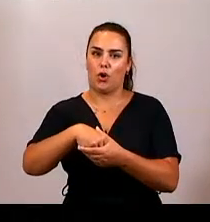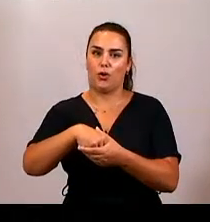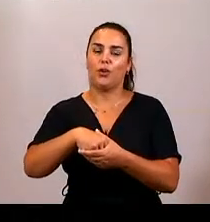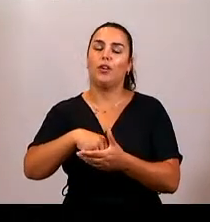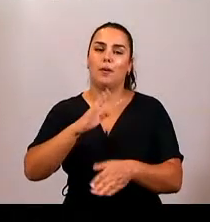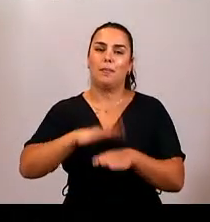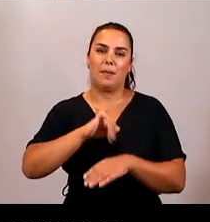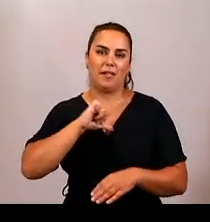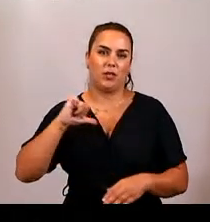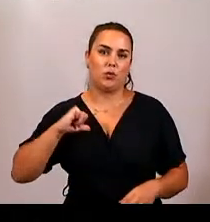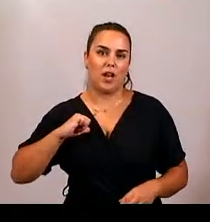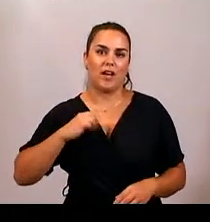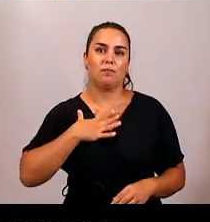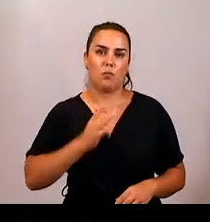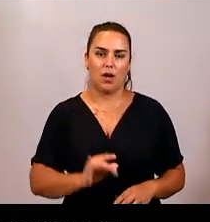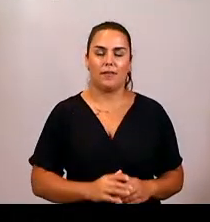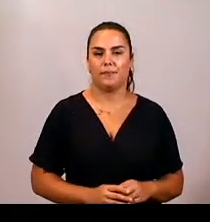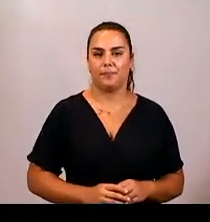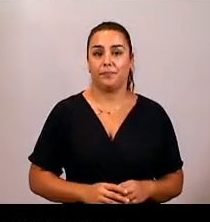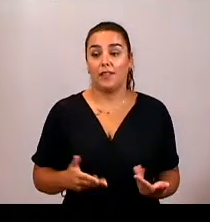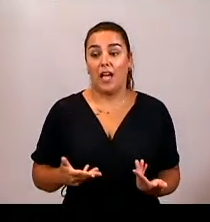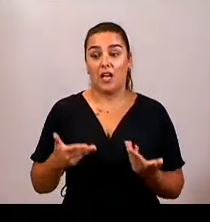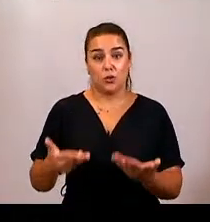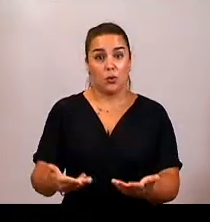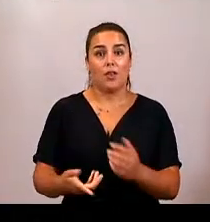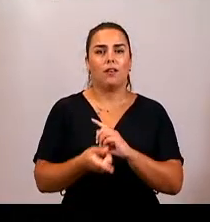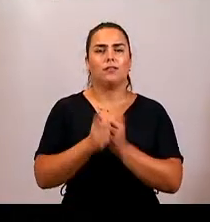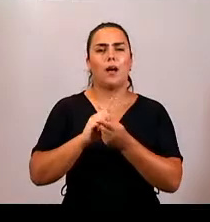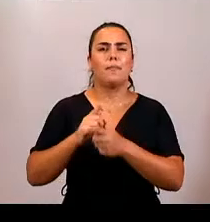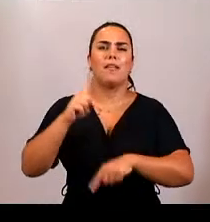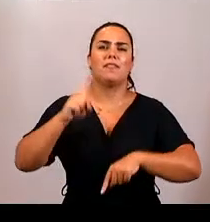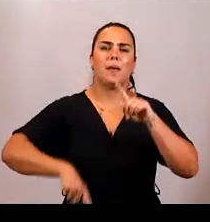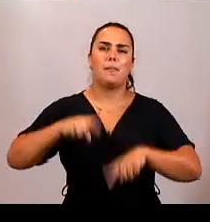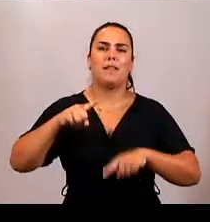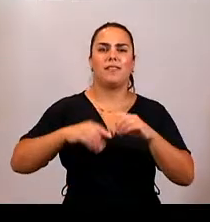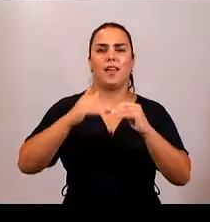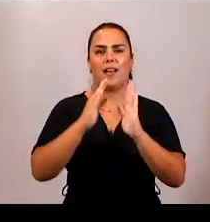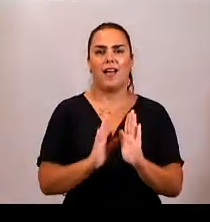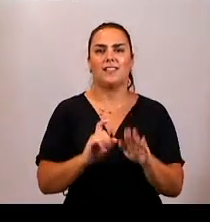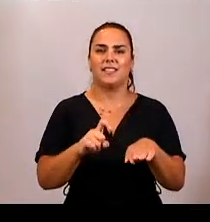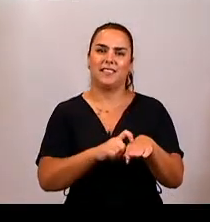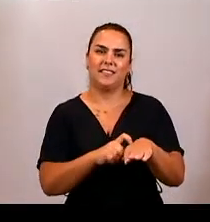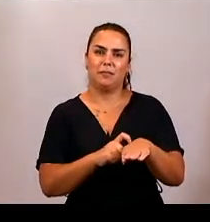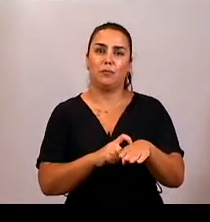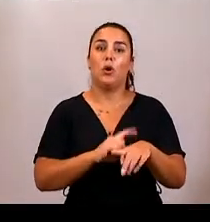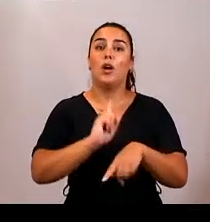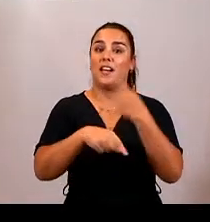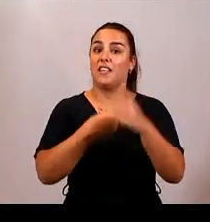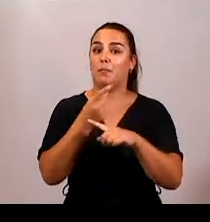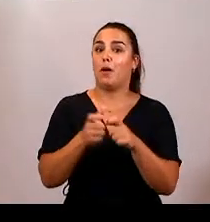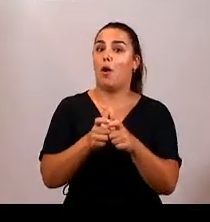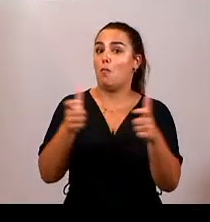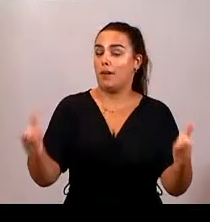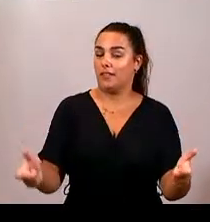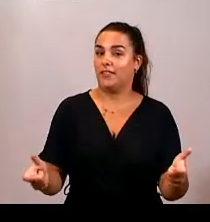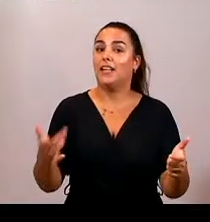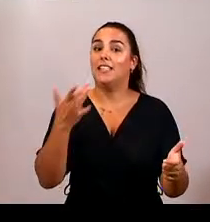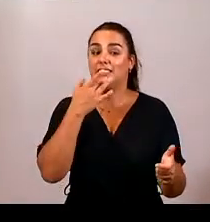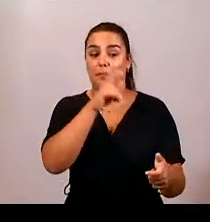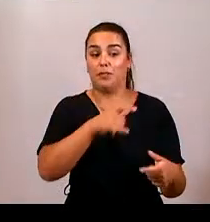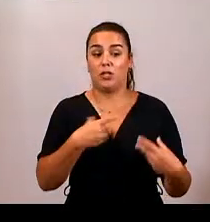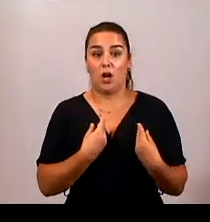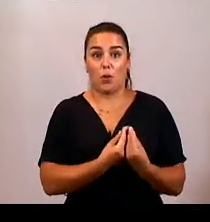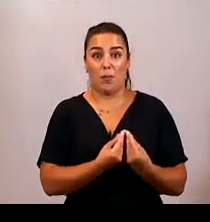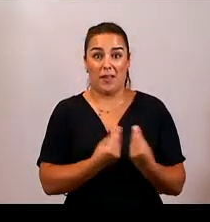los particulares. Las ayudas variarán según el tipo de vivienda y aumentarán cuando entre los convivientes,